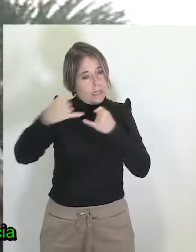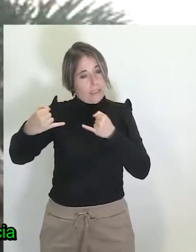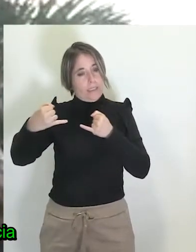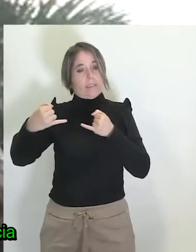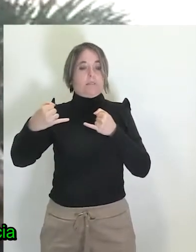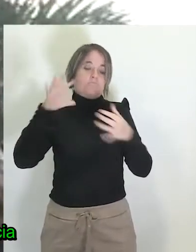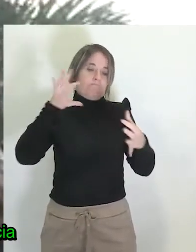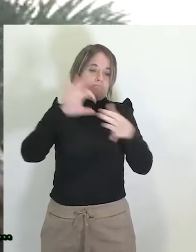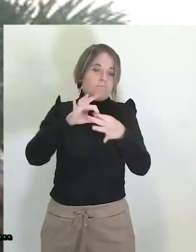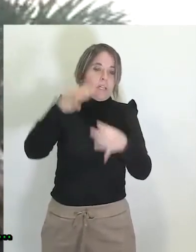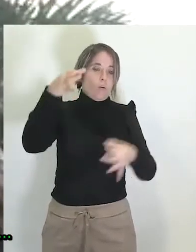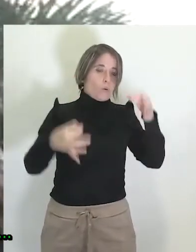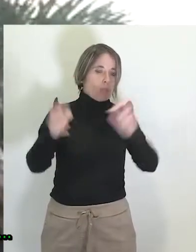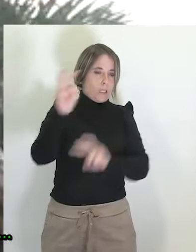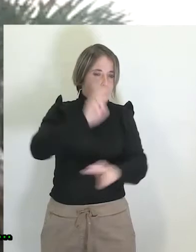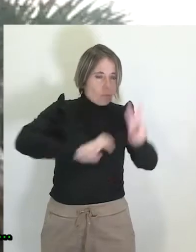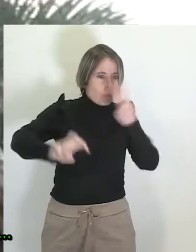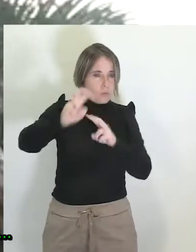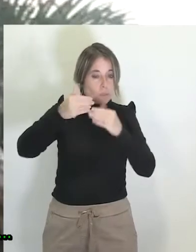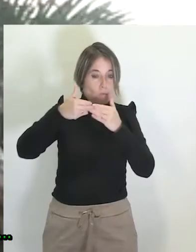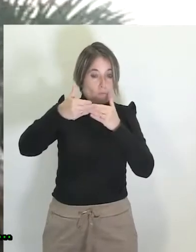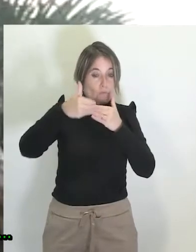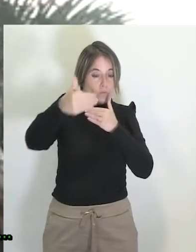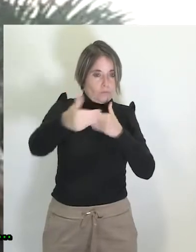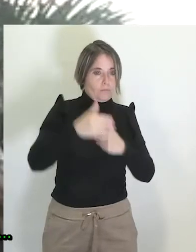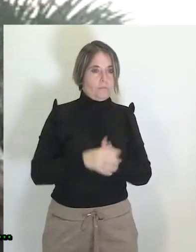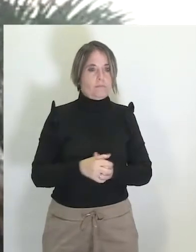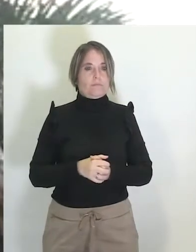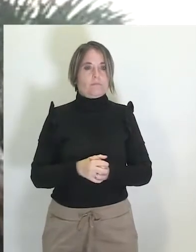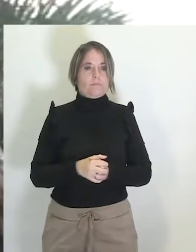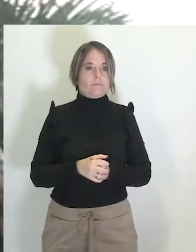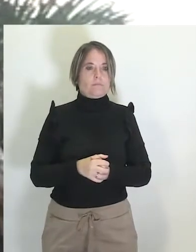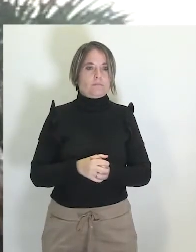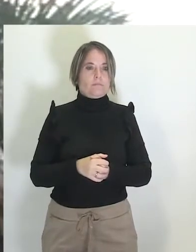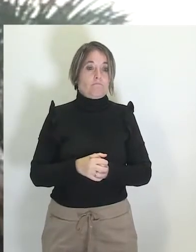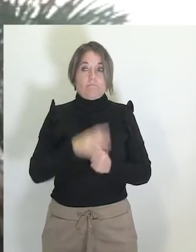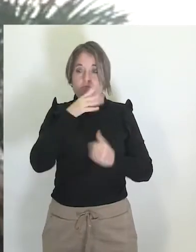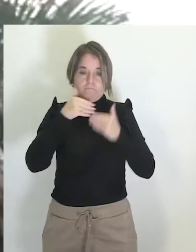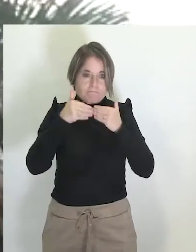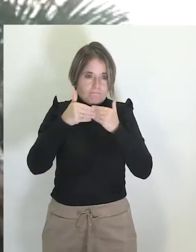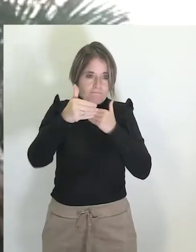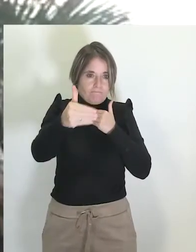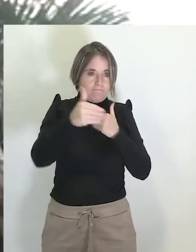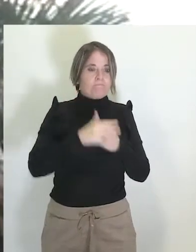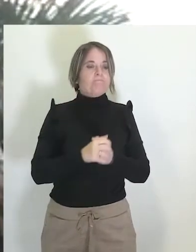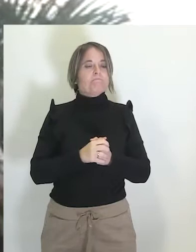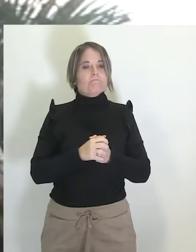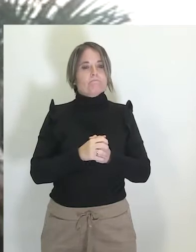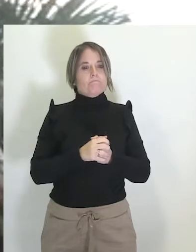la justicia en el futuro, ¿verdad? En el mediano y corto plazo, perdón, en el largo plazo.